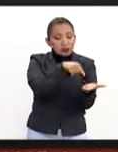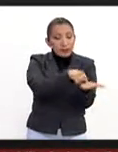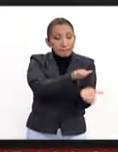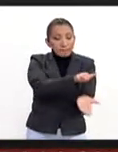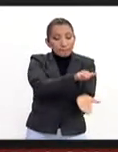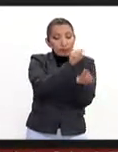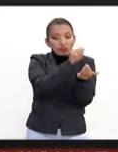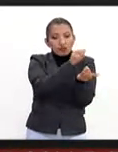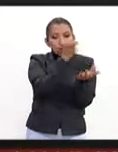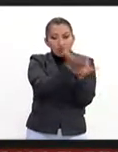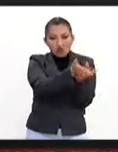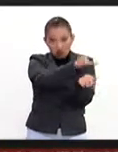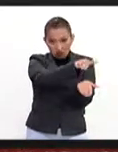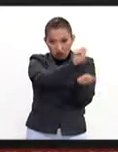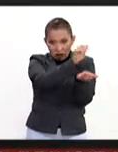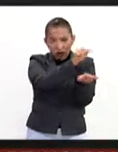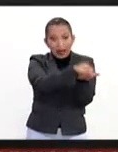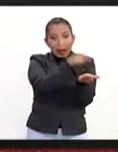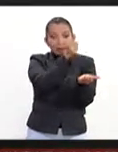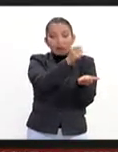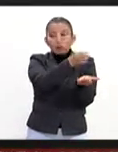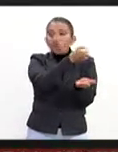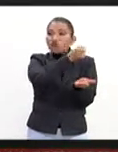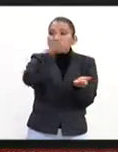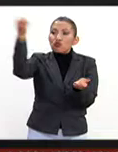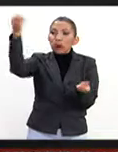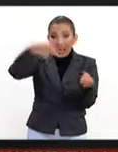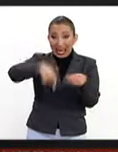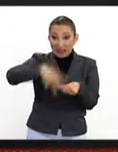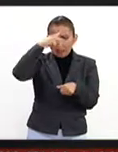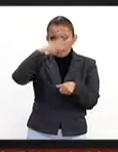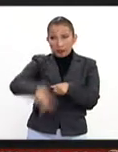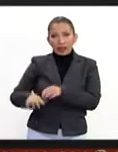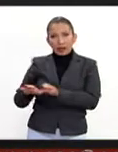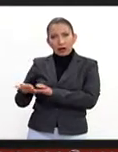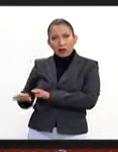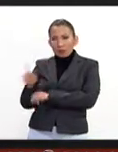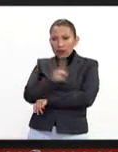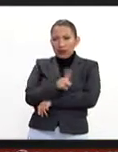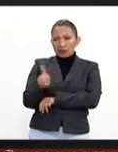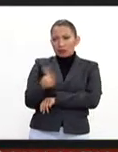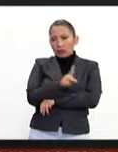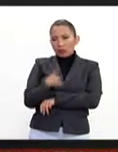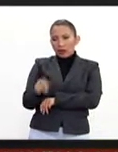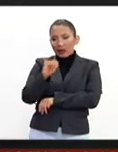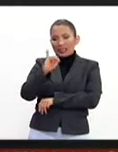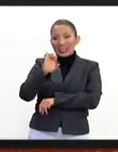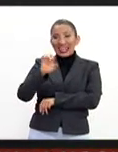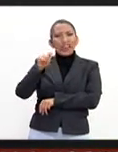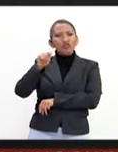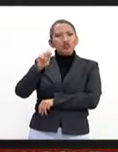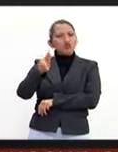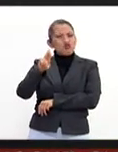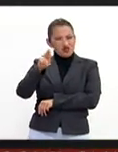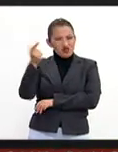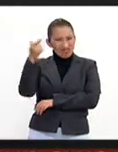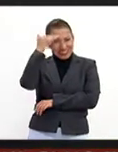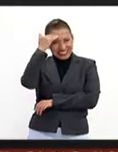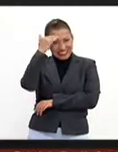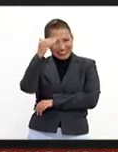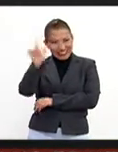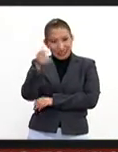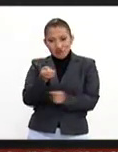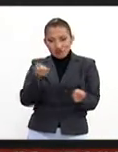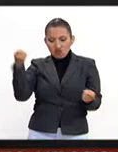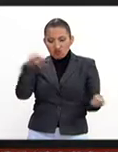que se basa en precisamente el flujo de dinero. Aquí en México es similar a lo que fue el IETU. Eso es un impuesto